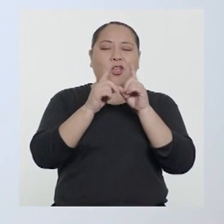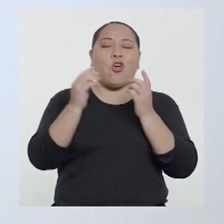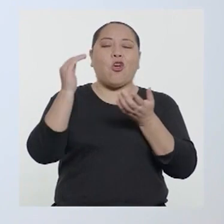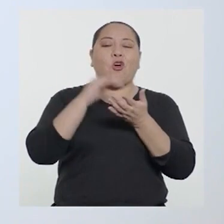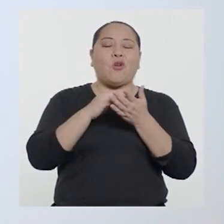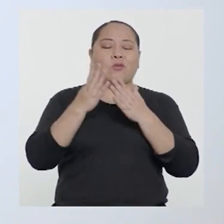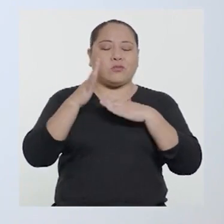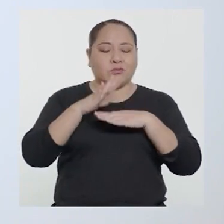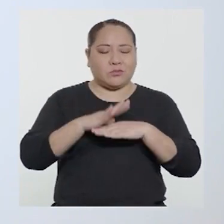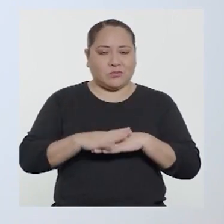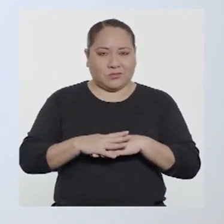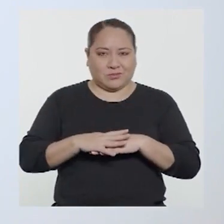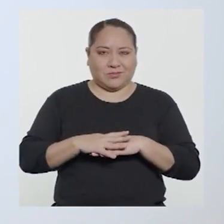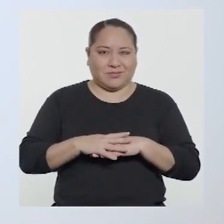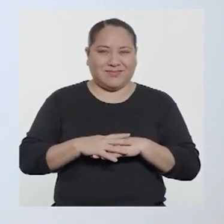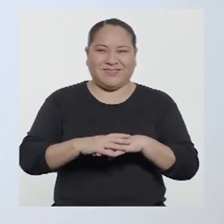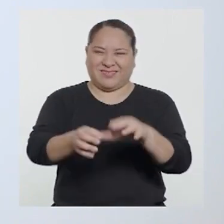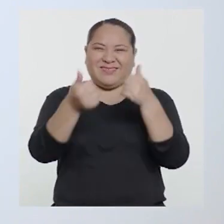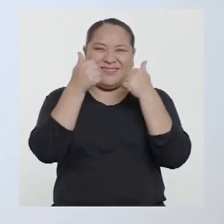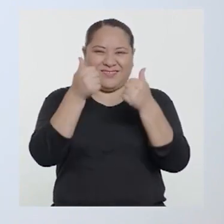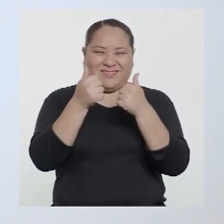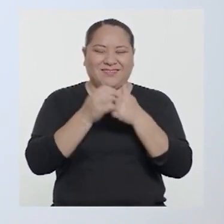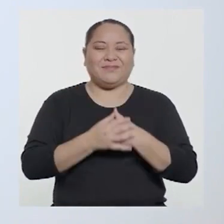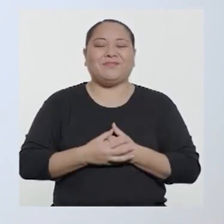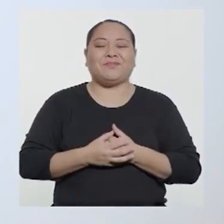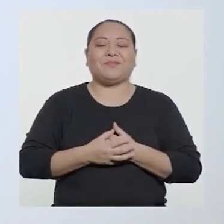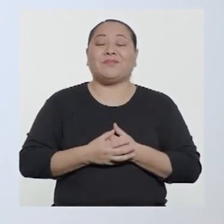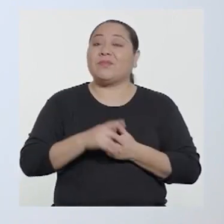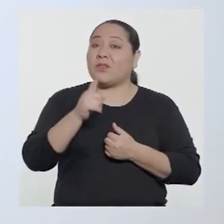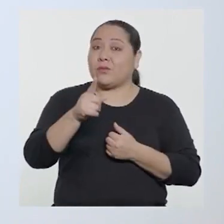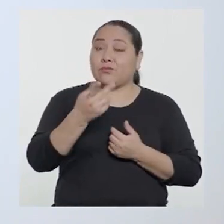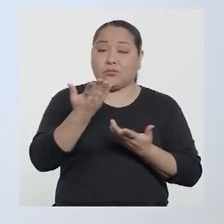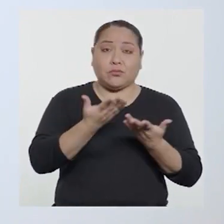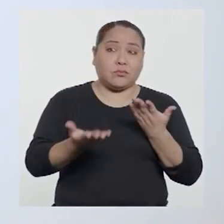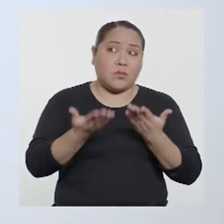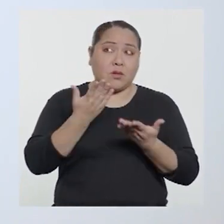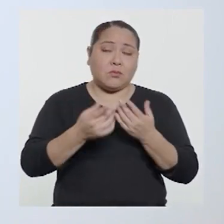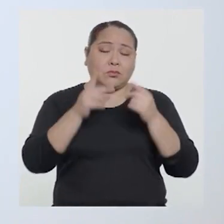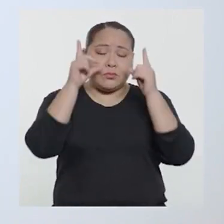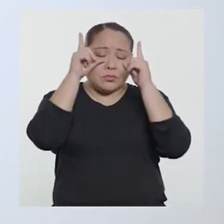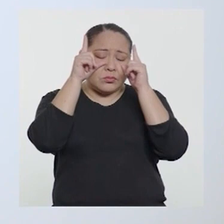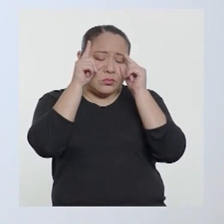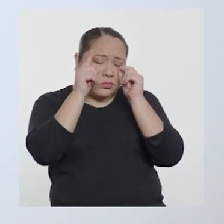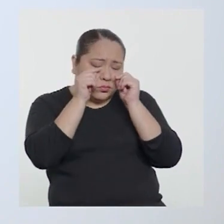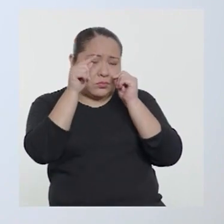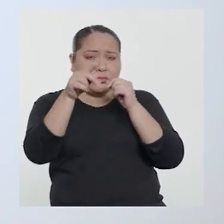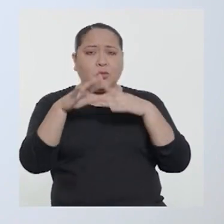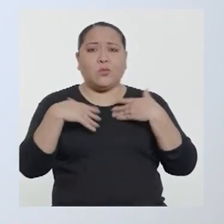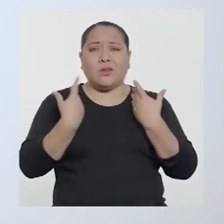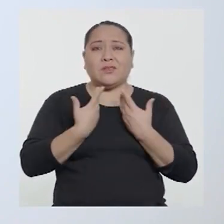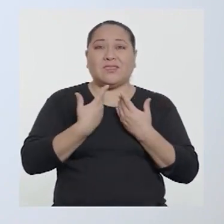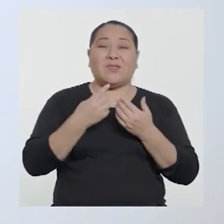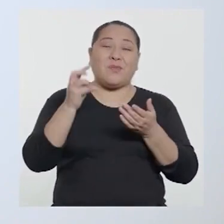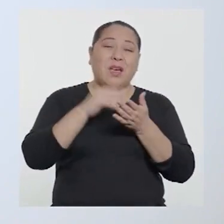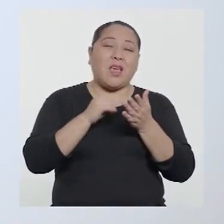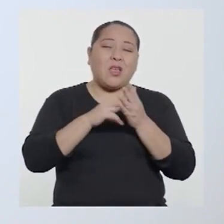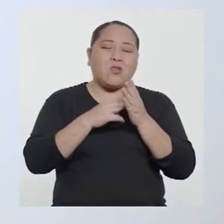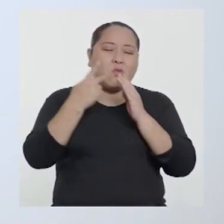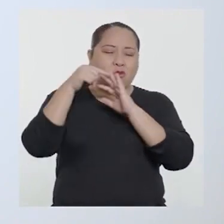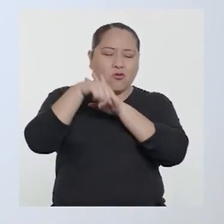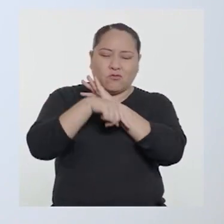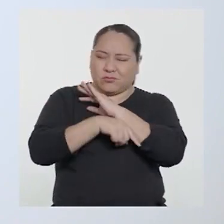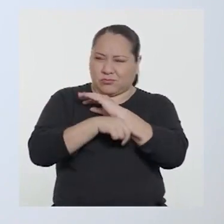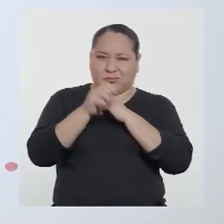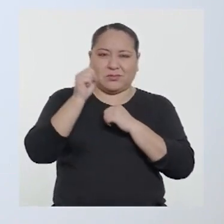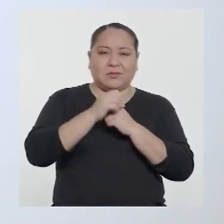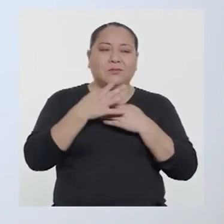Regresamos a nuestra posición inicial. Eso es. Muy bien. El que quiere también lo puede hacer con los ojos cerrados para alcanzar mayor